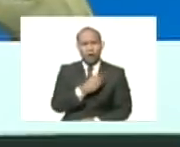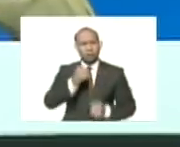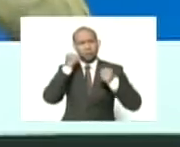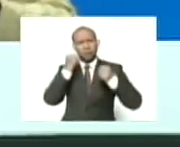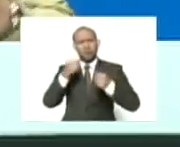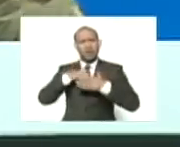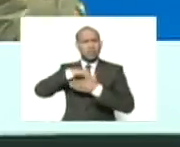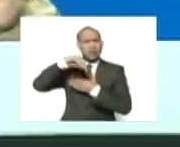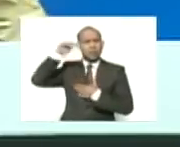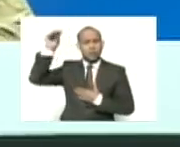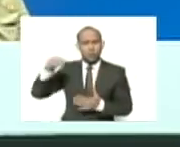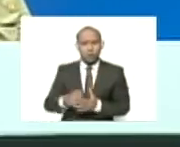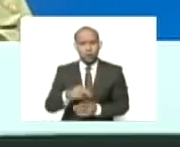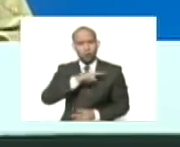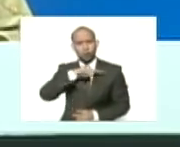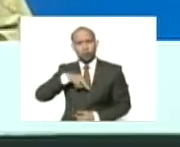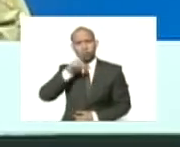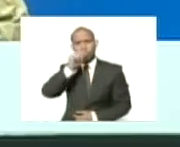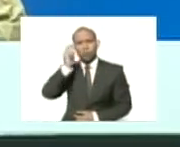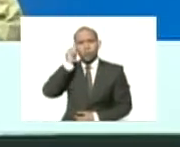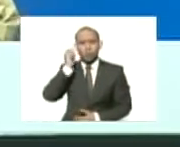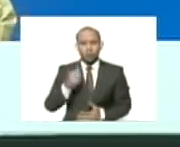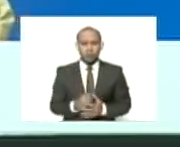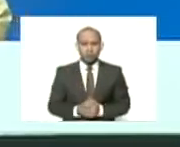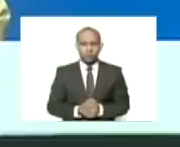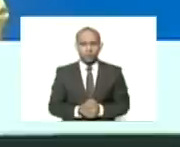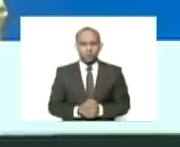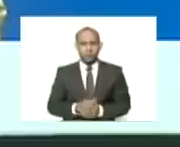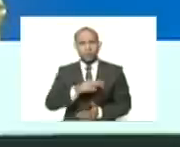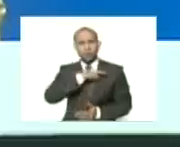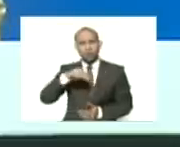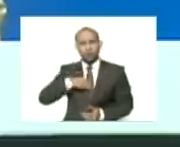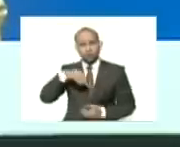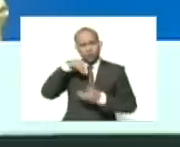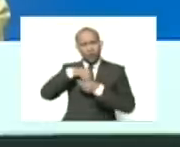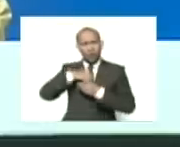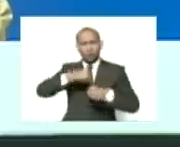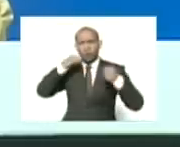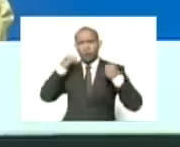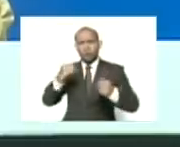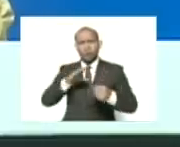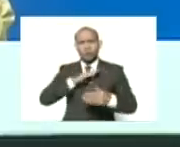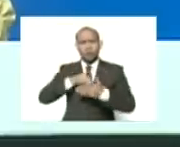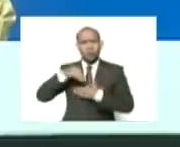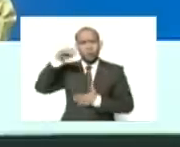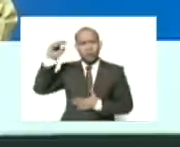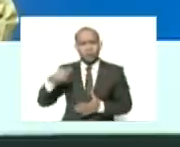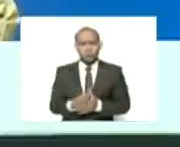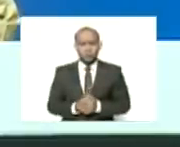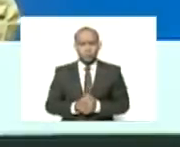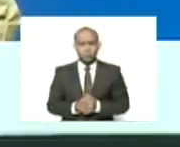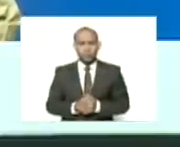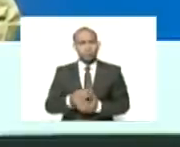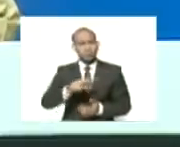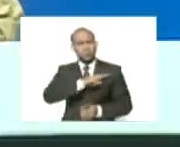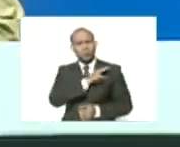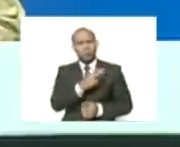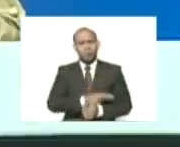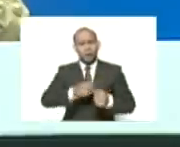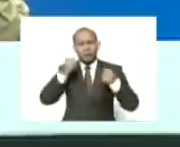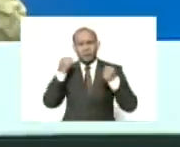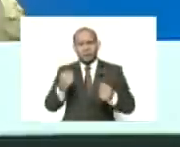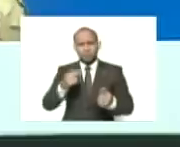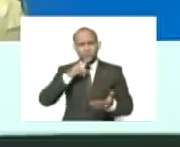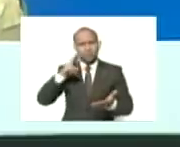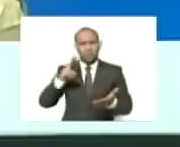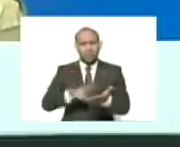espiritual. Nosotros y nosotras llevamos su fuerza espiritual, su fuerza verdadera. Su